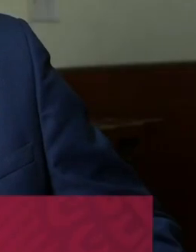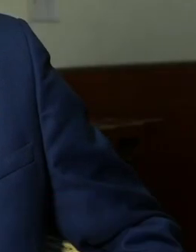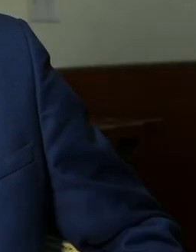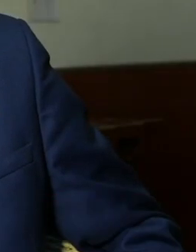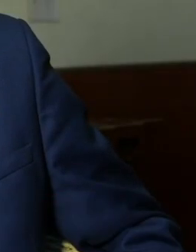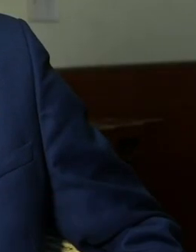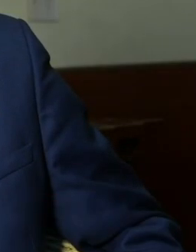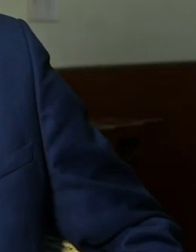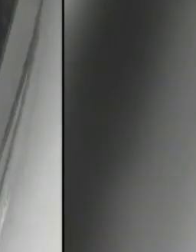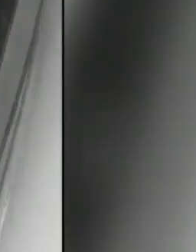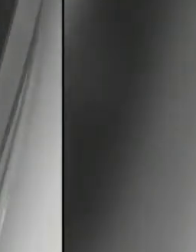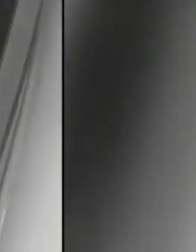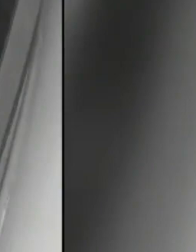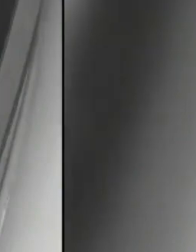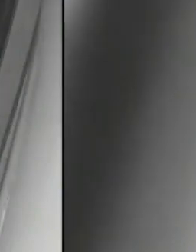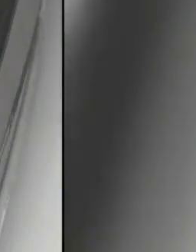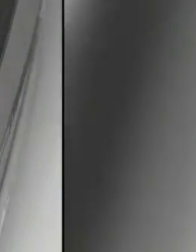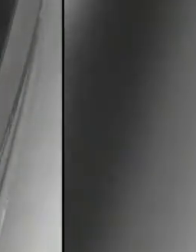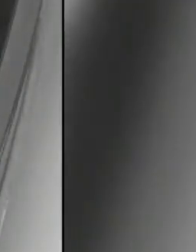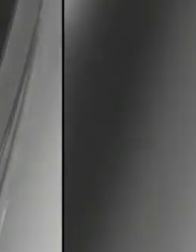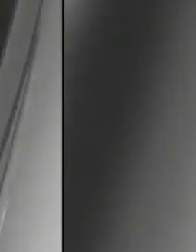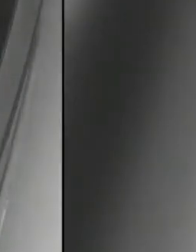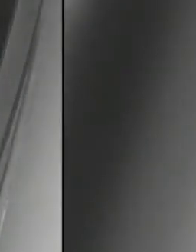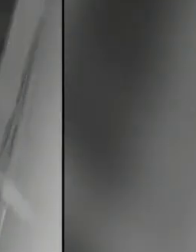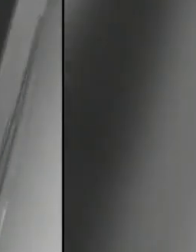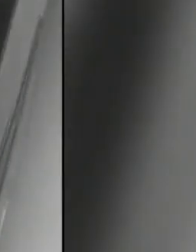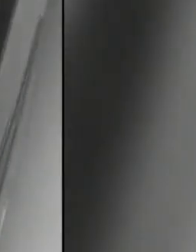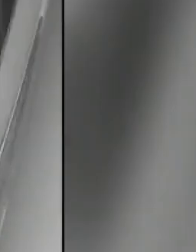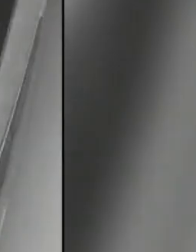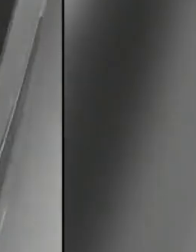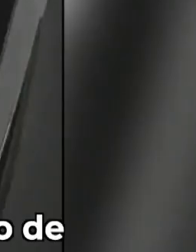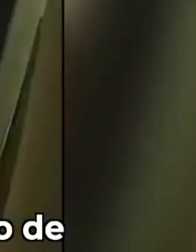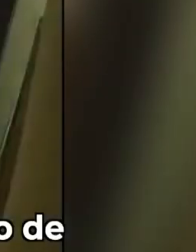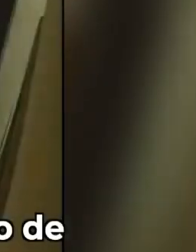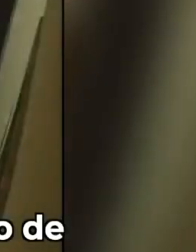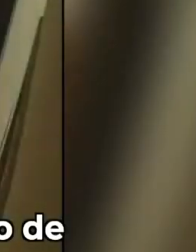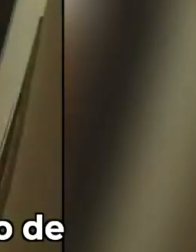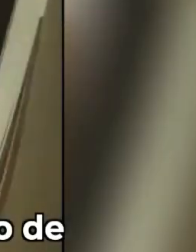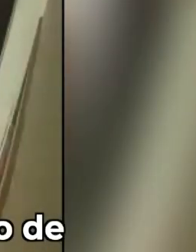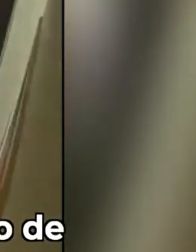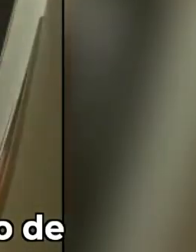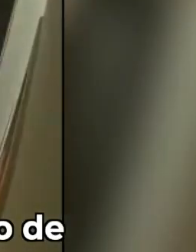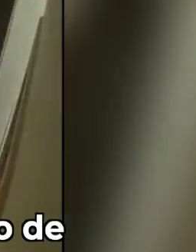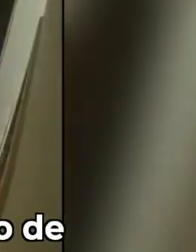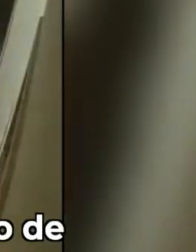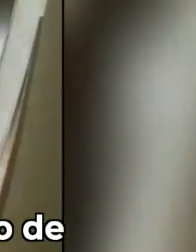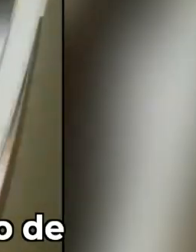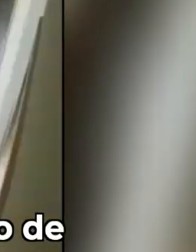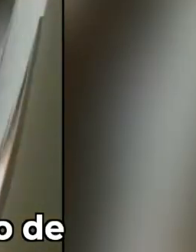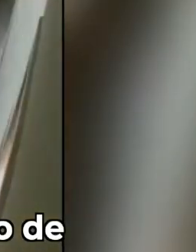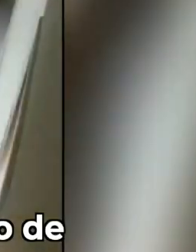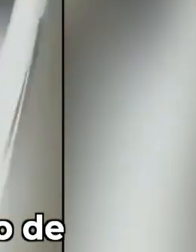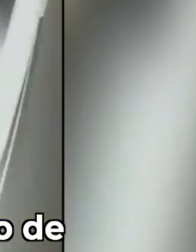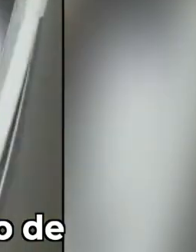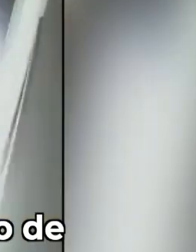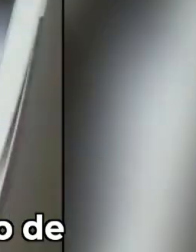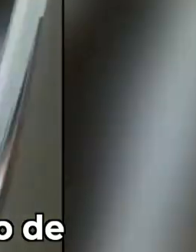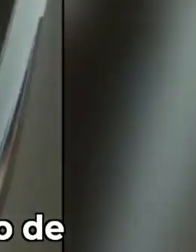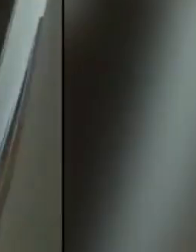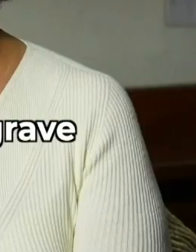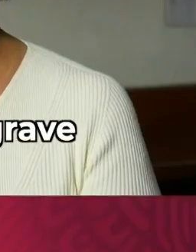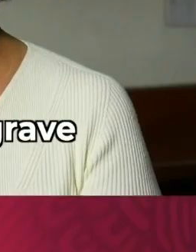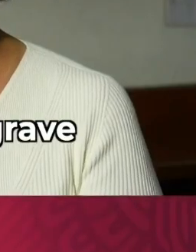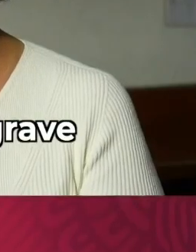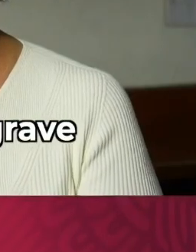ruido muy fuerte. Inmediatamente imaginé que estaban tratando de entrar por la fuerza al edificio de la